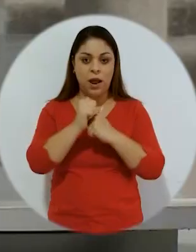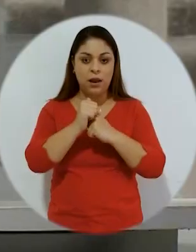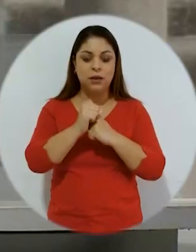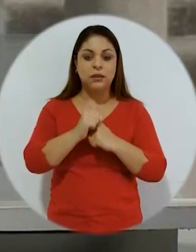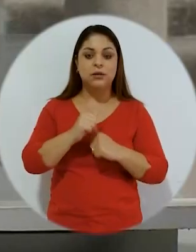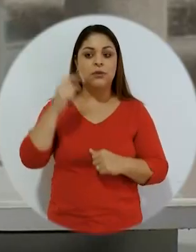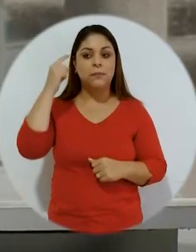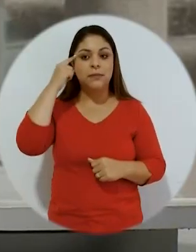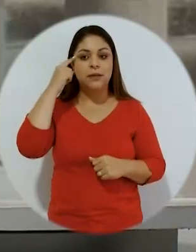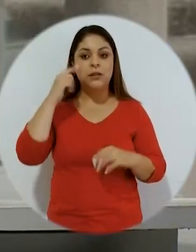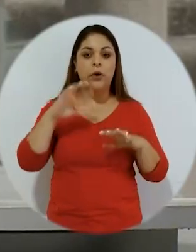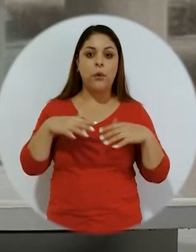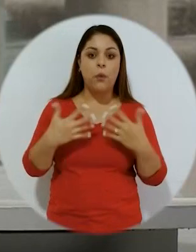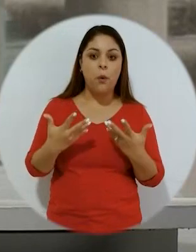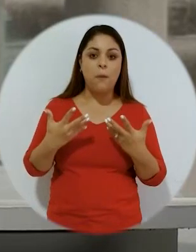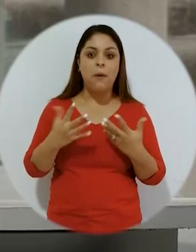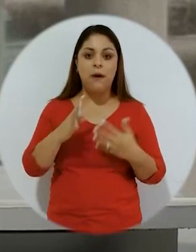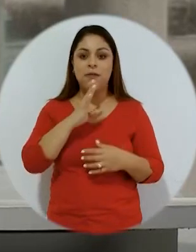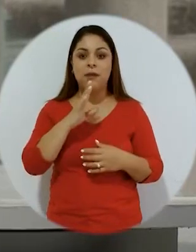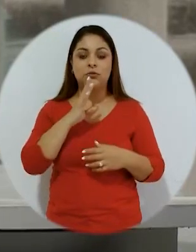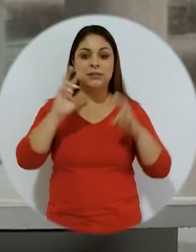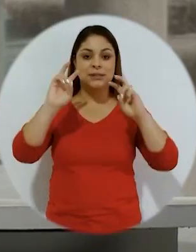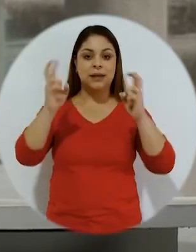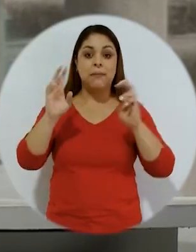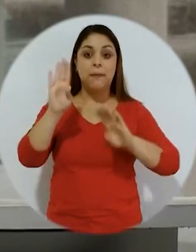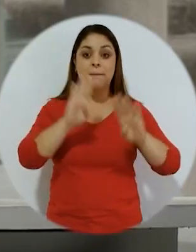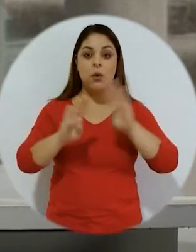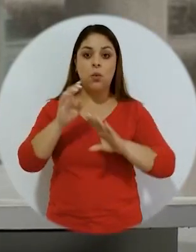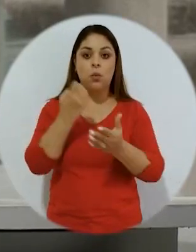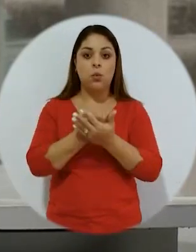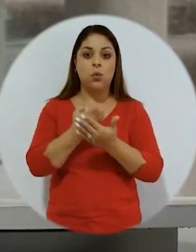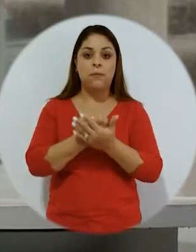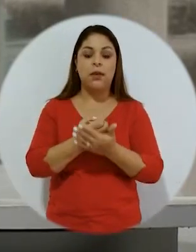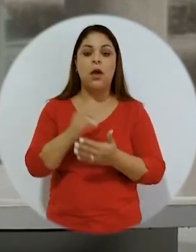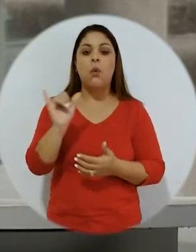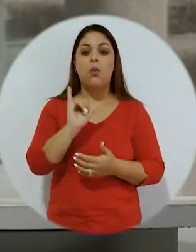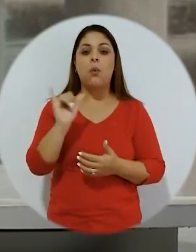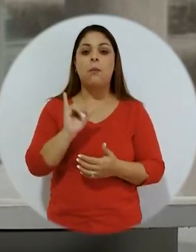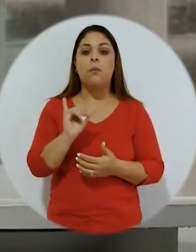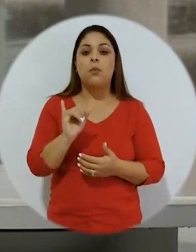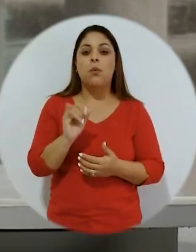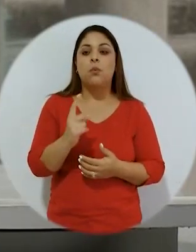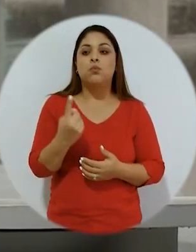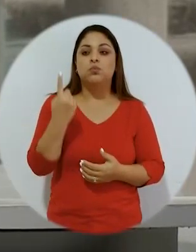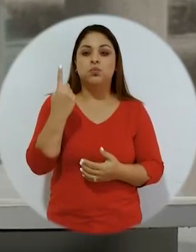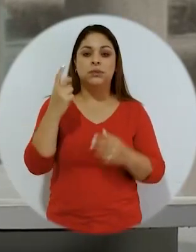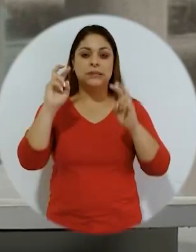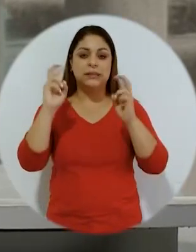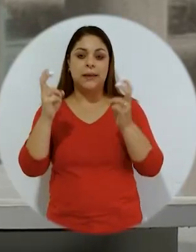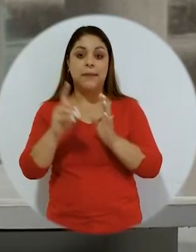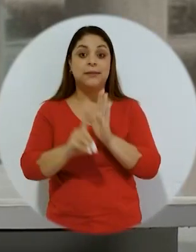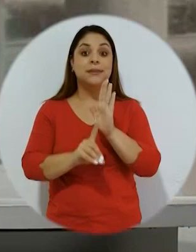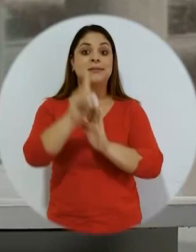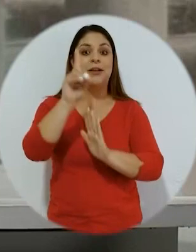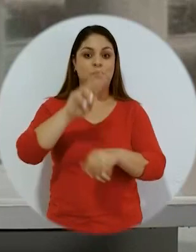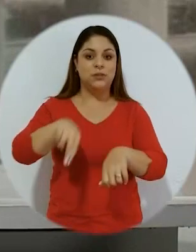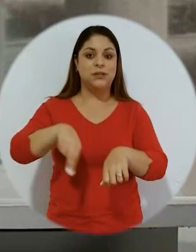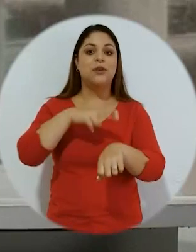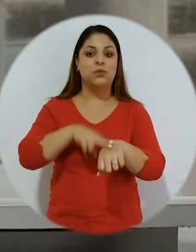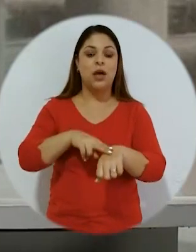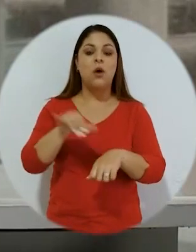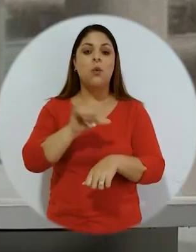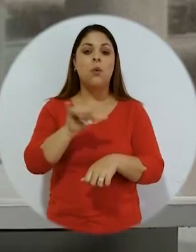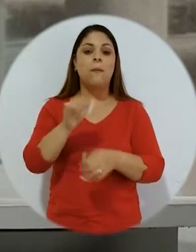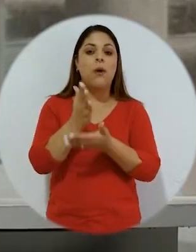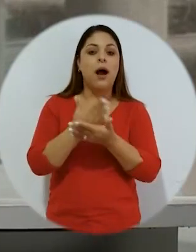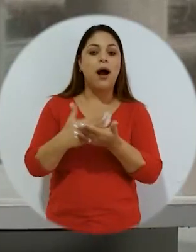estructurales, y uno parte por cómo posicionamos el tema de bioeconomía como uno de los ejes del